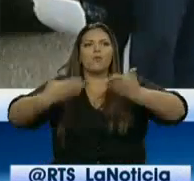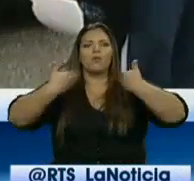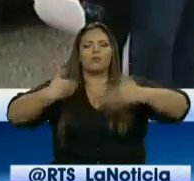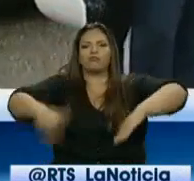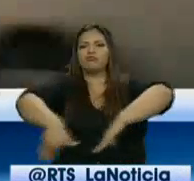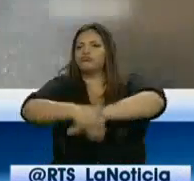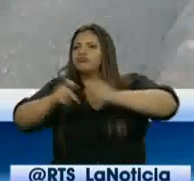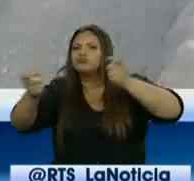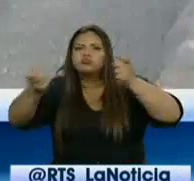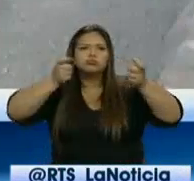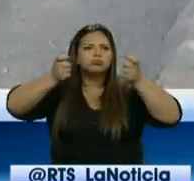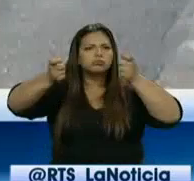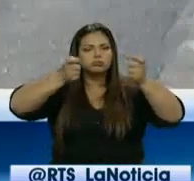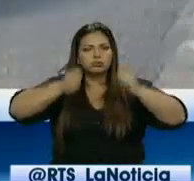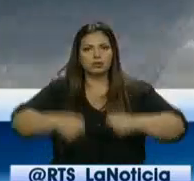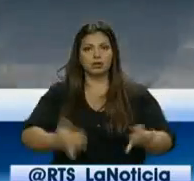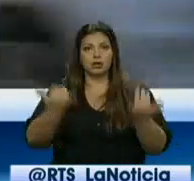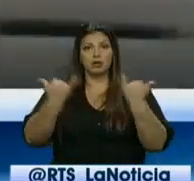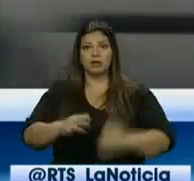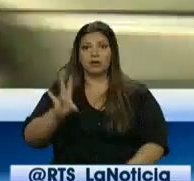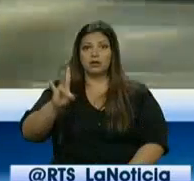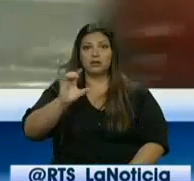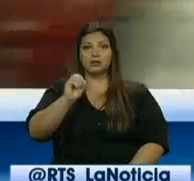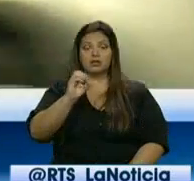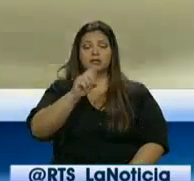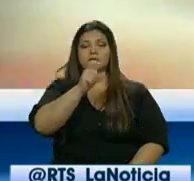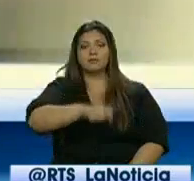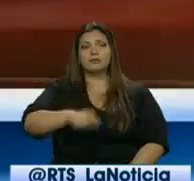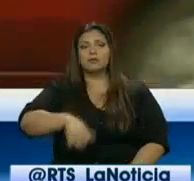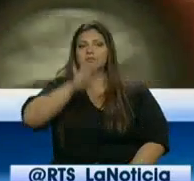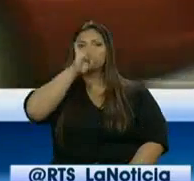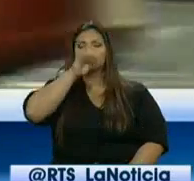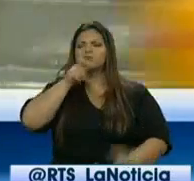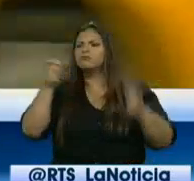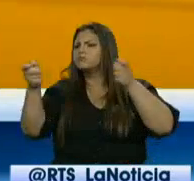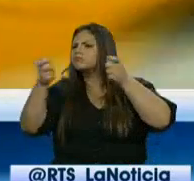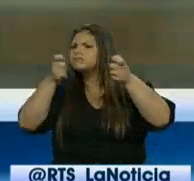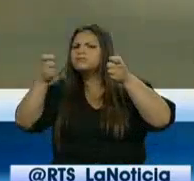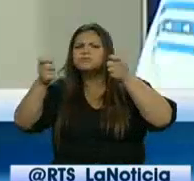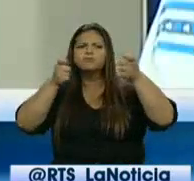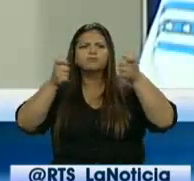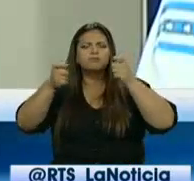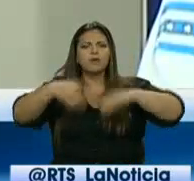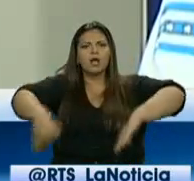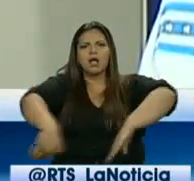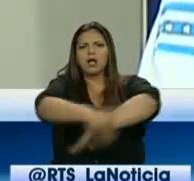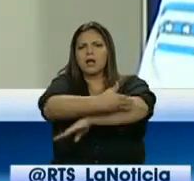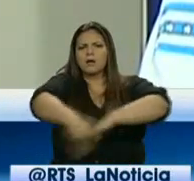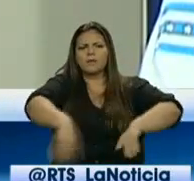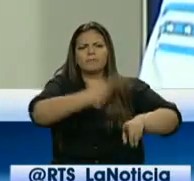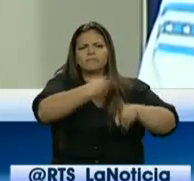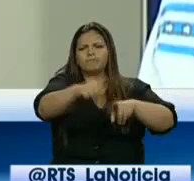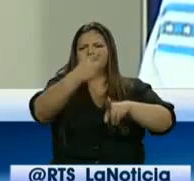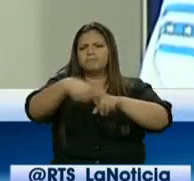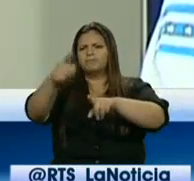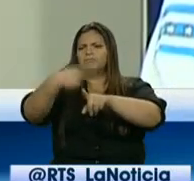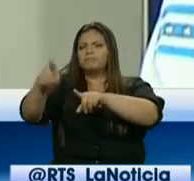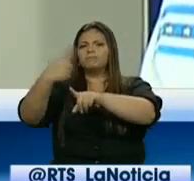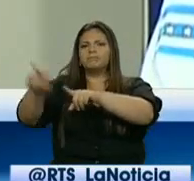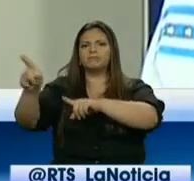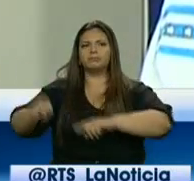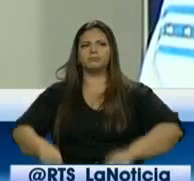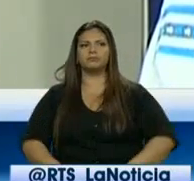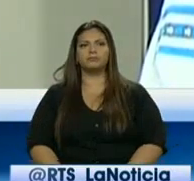uniformado. Actualmente son 700 agentes que dirigen a los vehículos en las calles de la ciudad. Podríamos decir que ellos